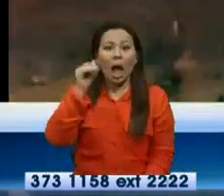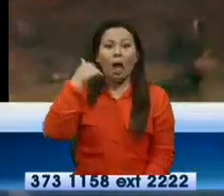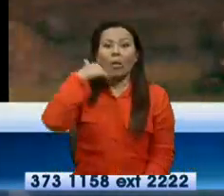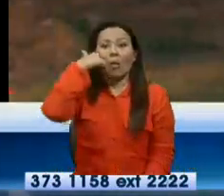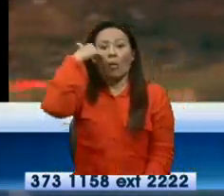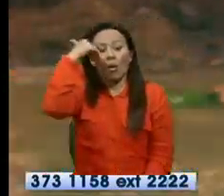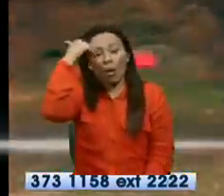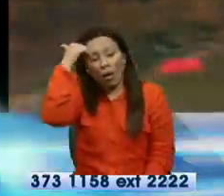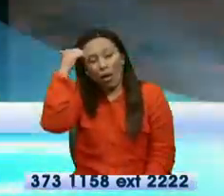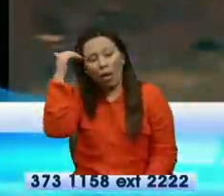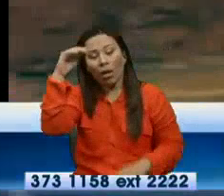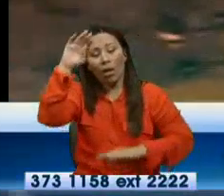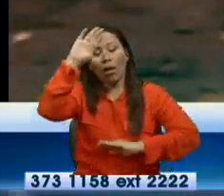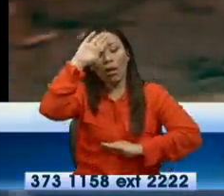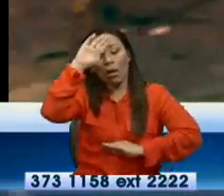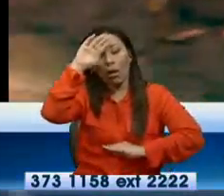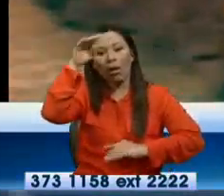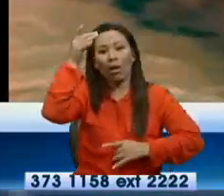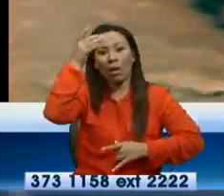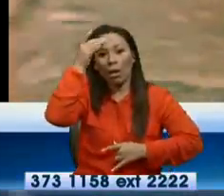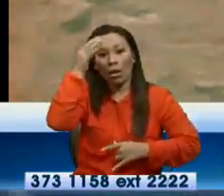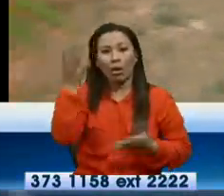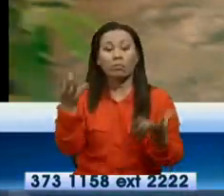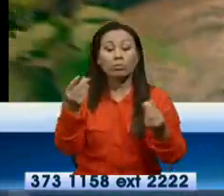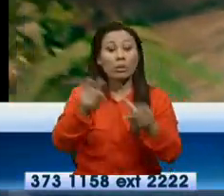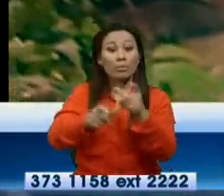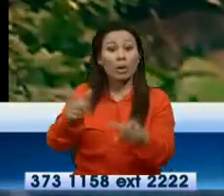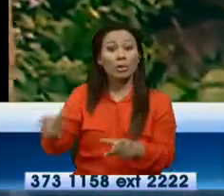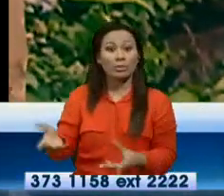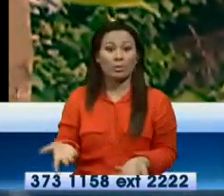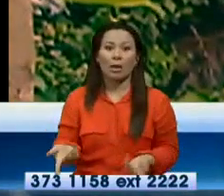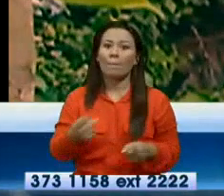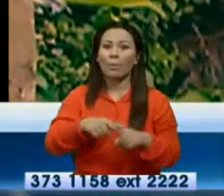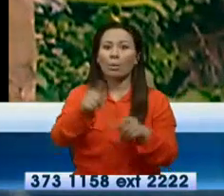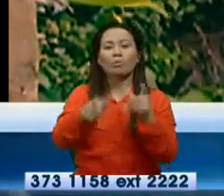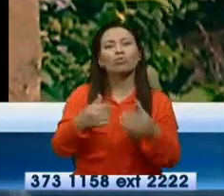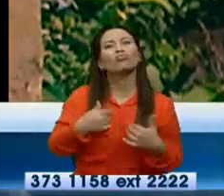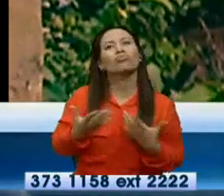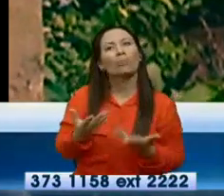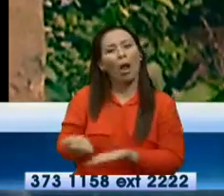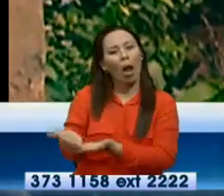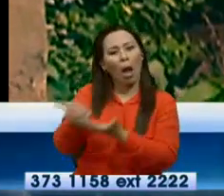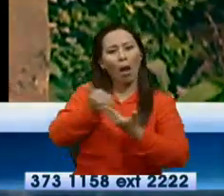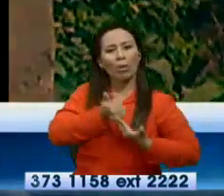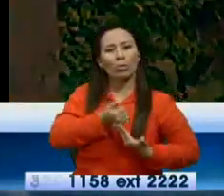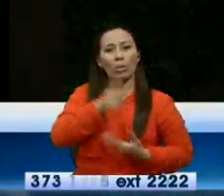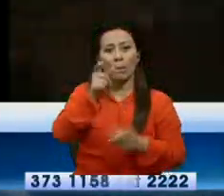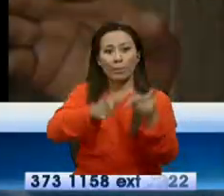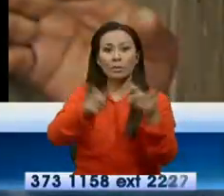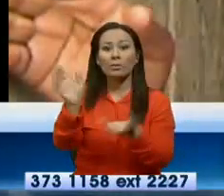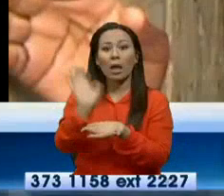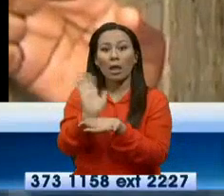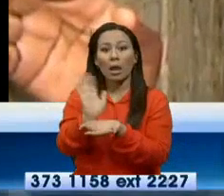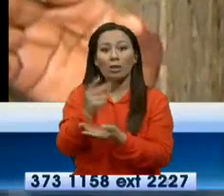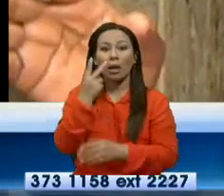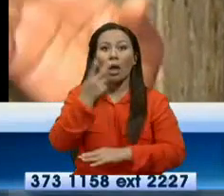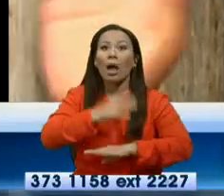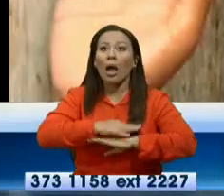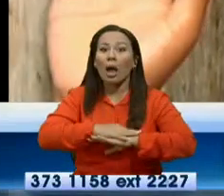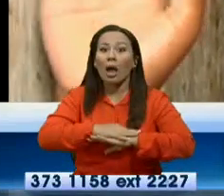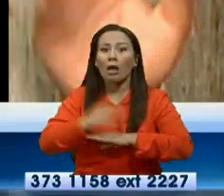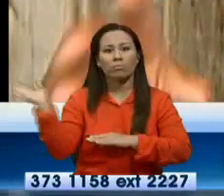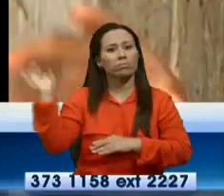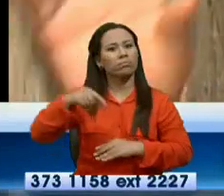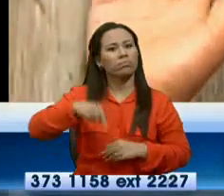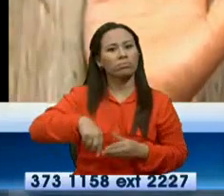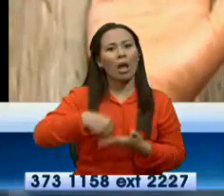enfermedades. Sin embargo, los afectados aspiran que pronto llegue la ayuda de los televidentes. Bueno, sí, para todas las personas